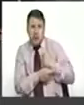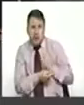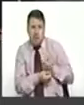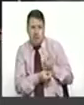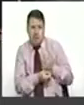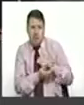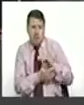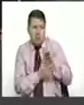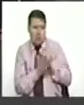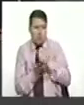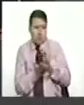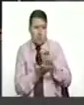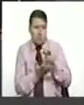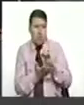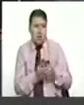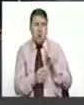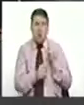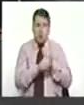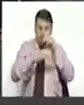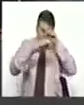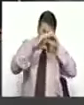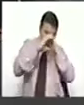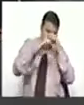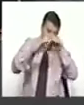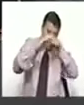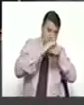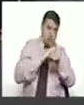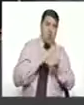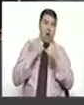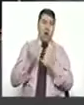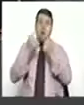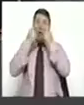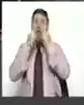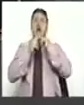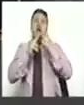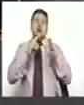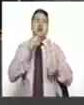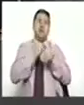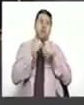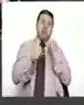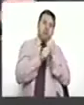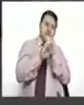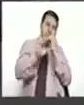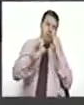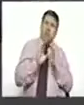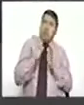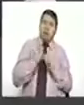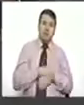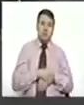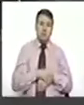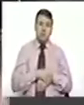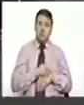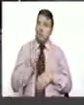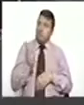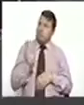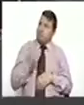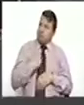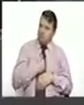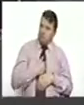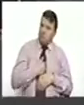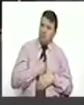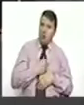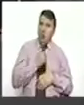hizo el primero de los viaductos. El gobierno Santos hizo el segundo viaducto. Nada más hizo, y después vino